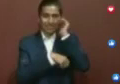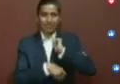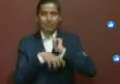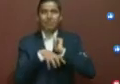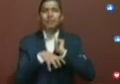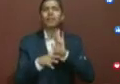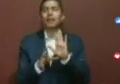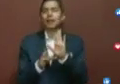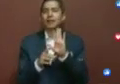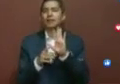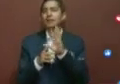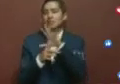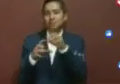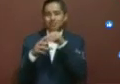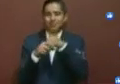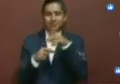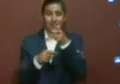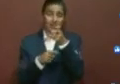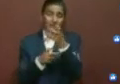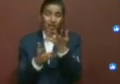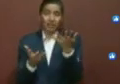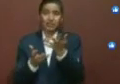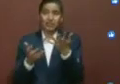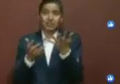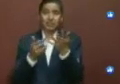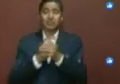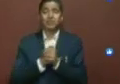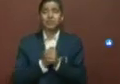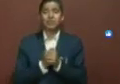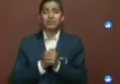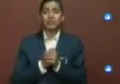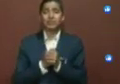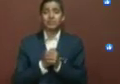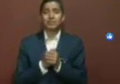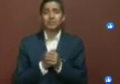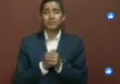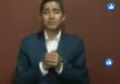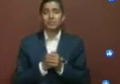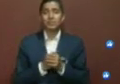escaramuza, pues todo esto que se hace solamente para